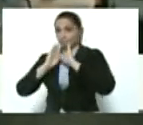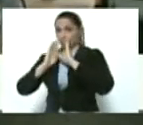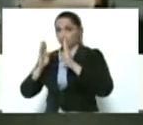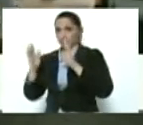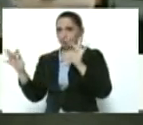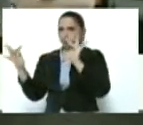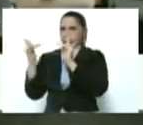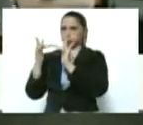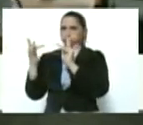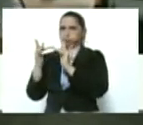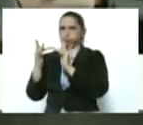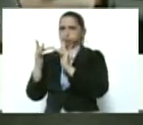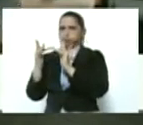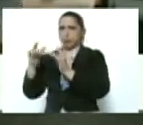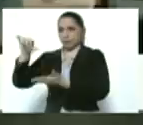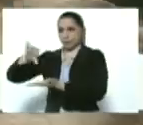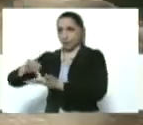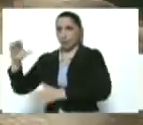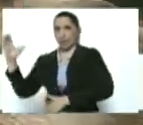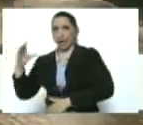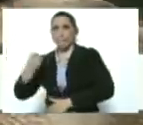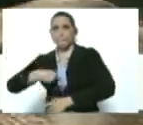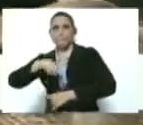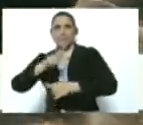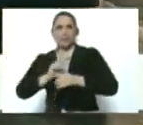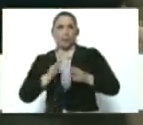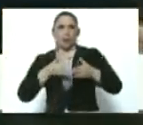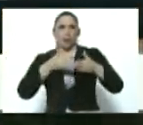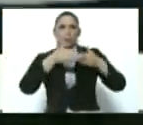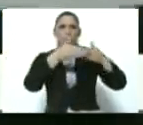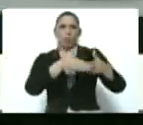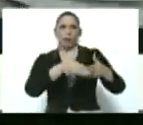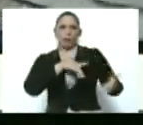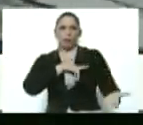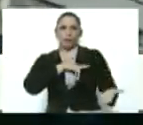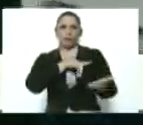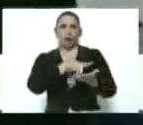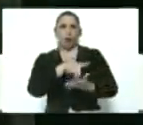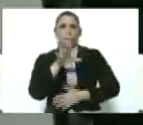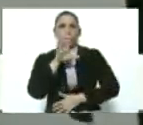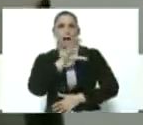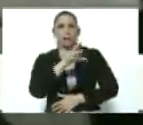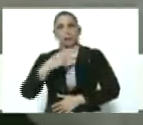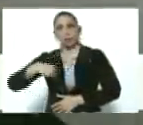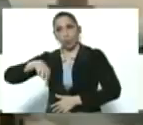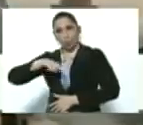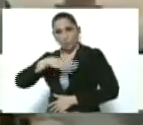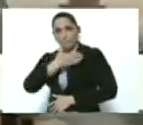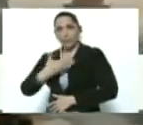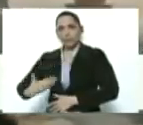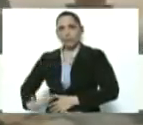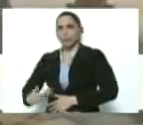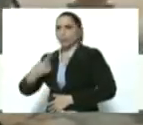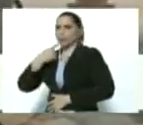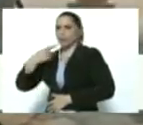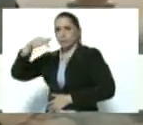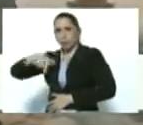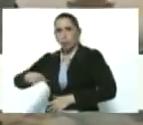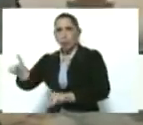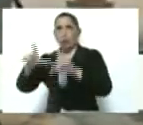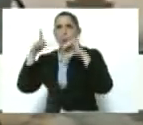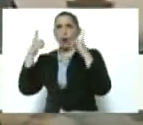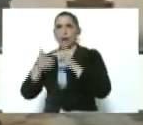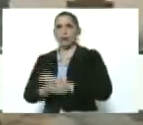que conecta a la ciudad capital con el principal puerto y aeropuerto del país nosotros presidente le decimos desde la guaira